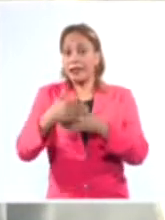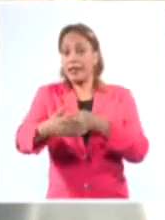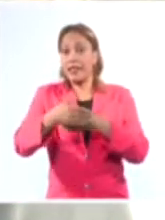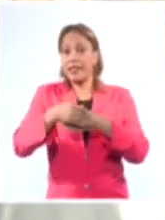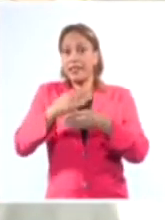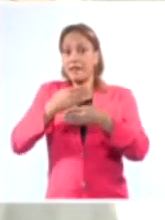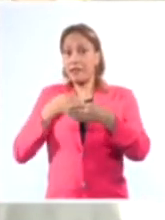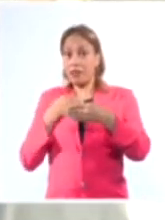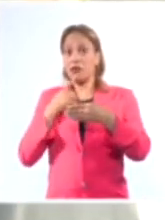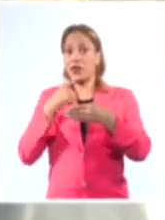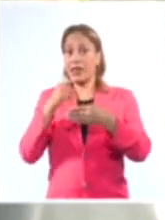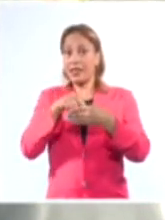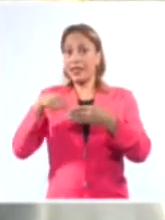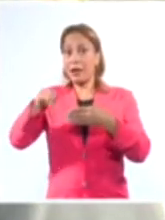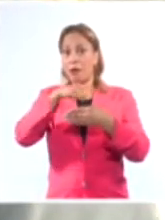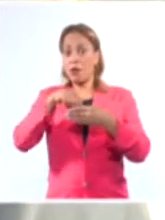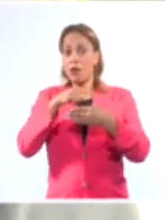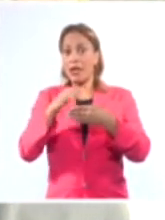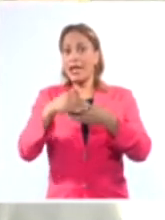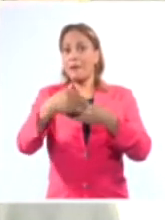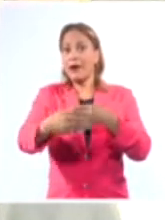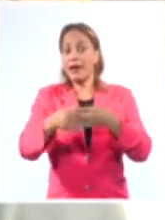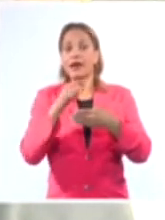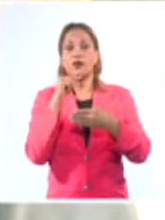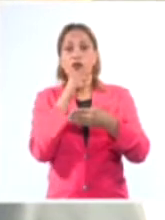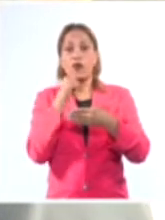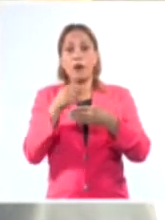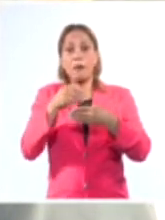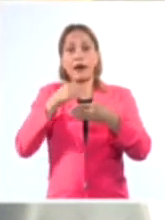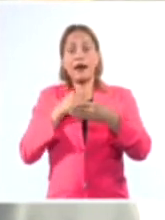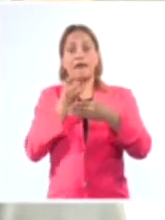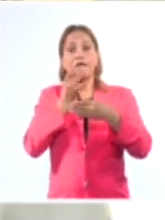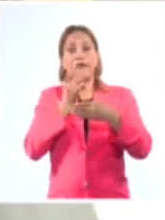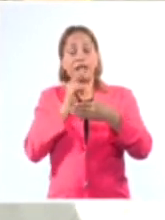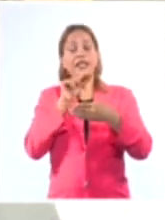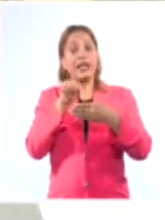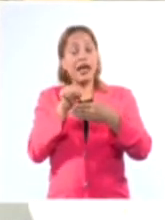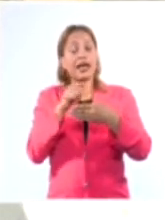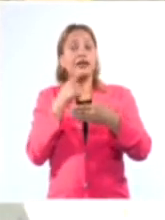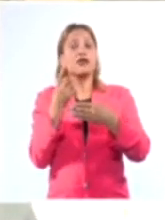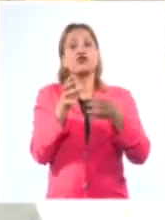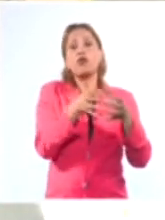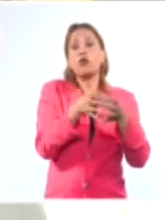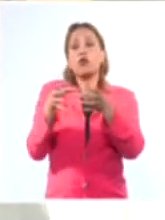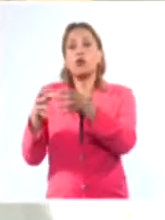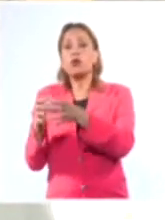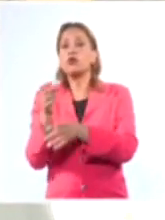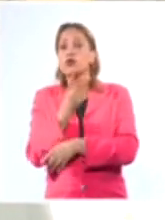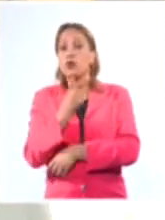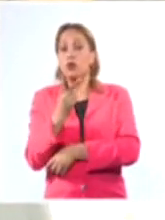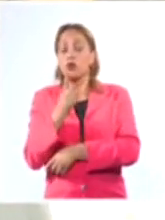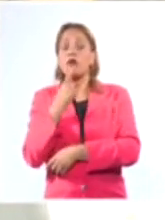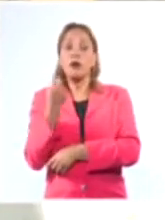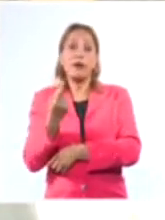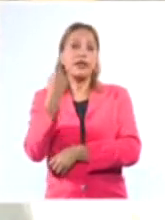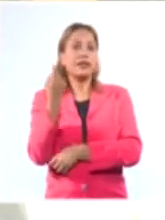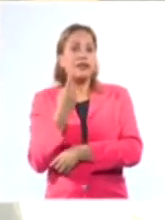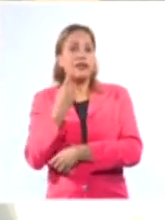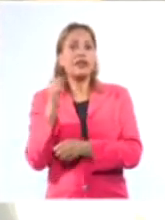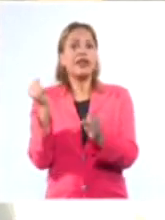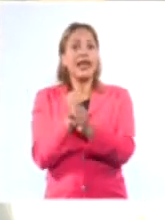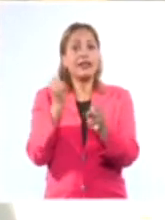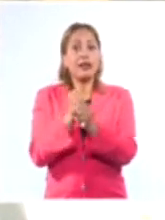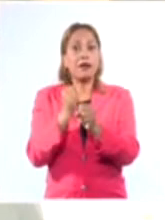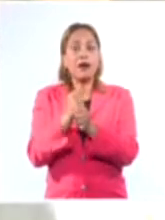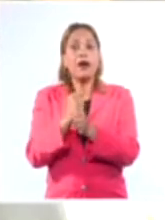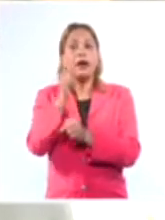nosotros nos encontramos se demanda para el buen funcionamiento del personal médico, del personal de